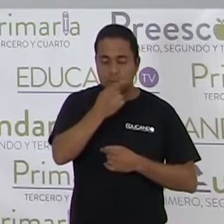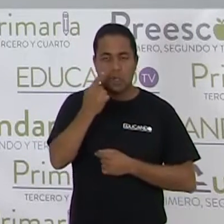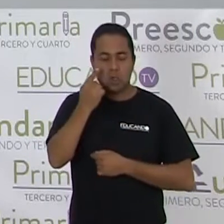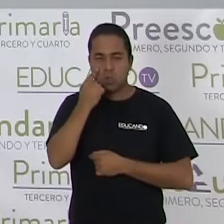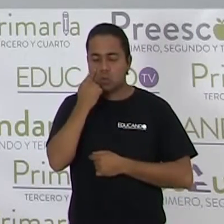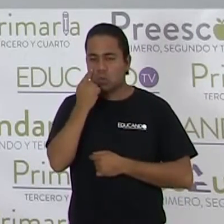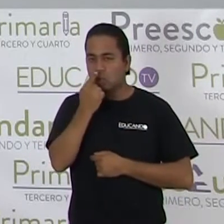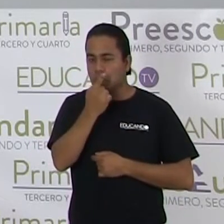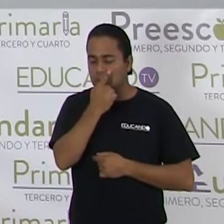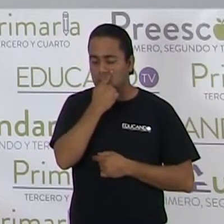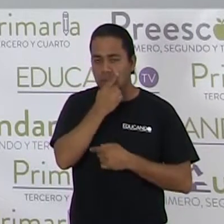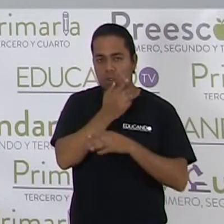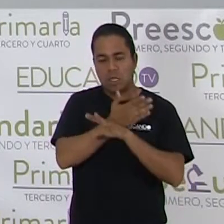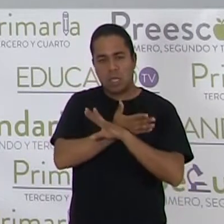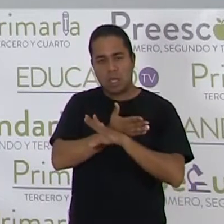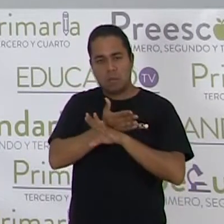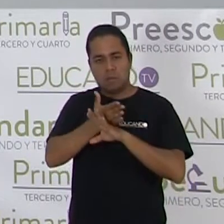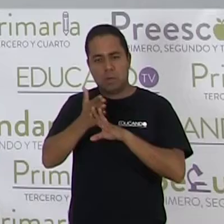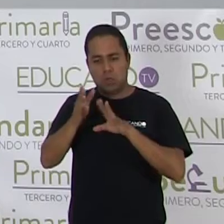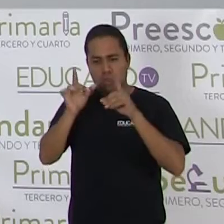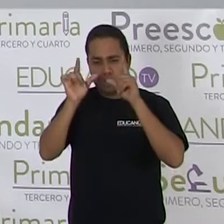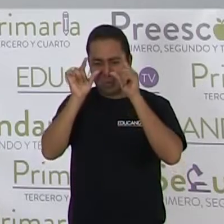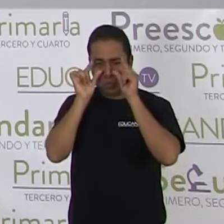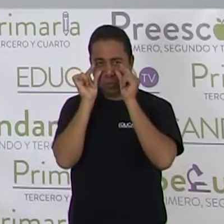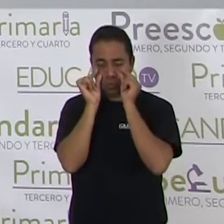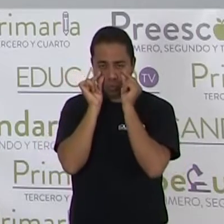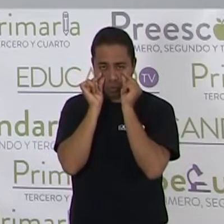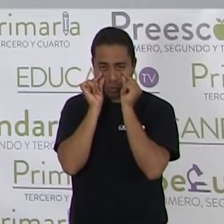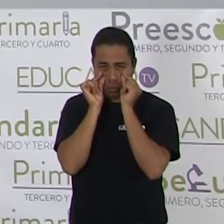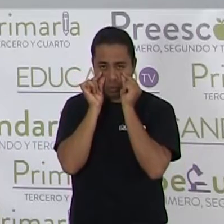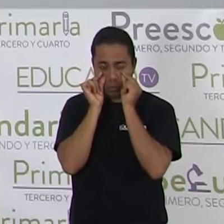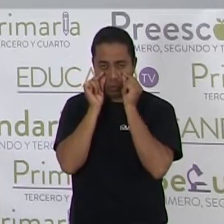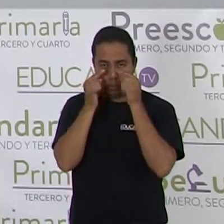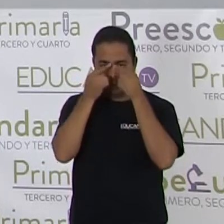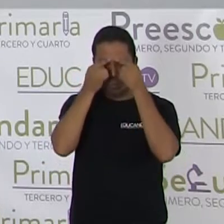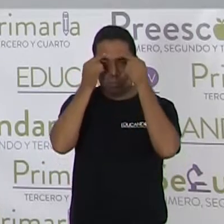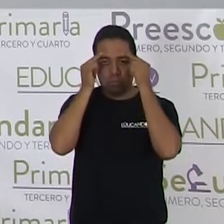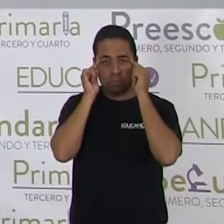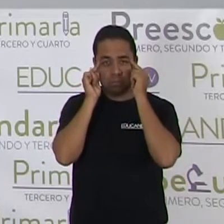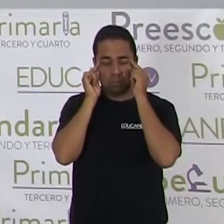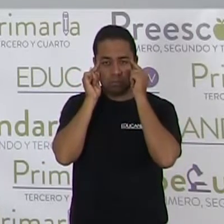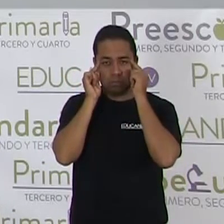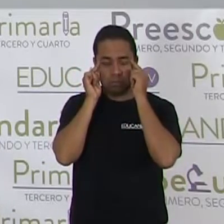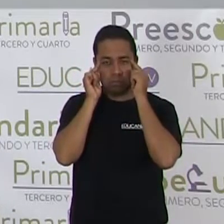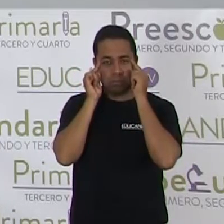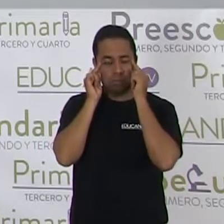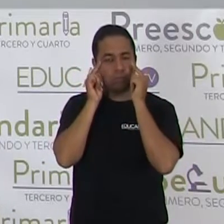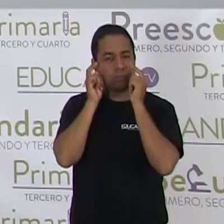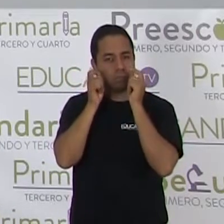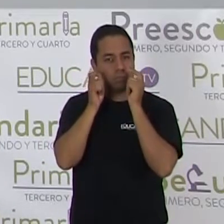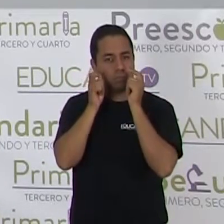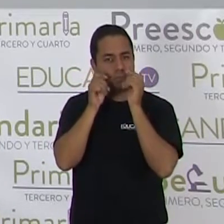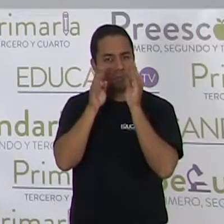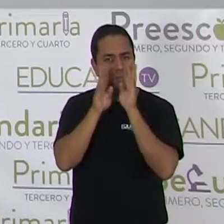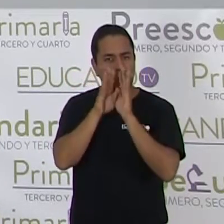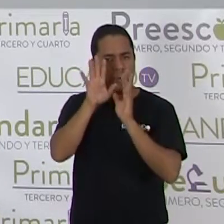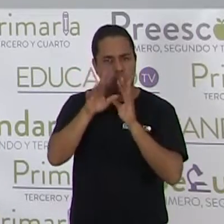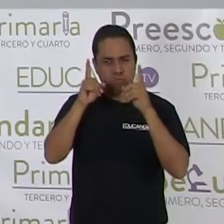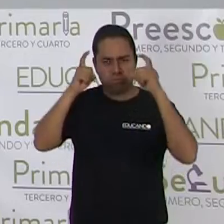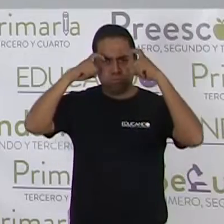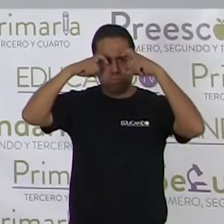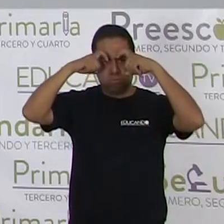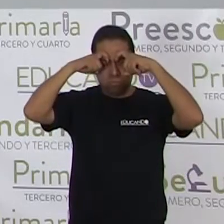ojos son blancos y pequeños, con las cejas como si estuviera